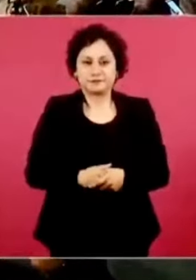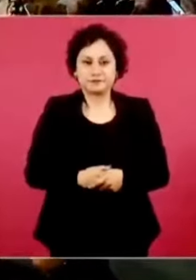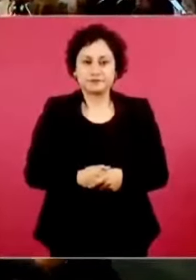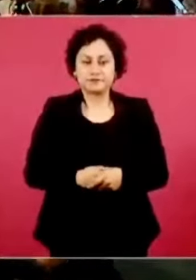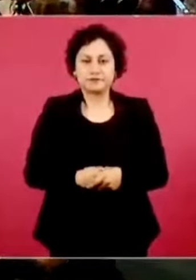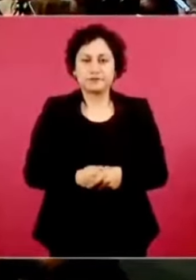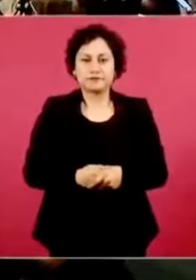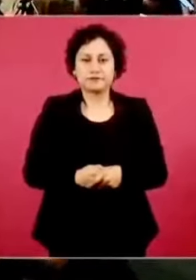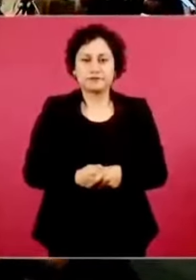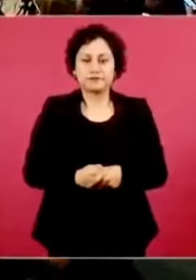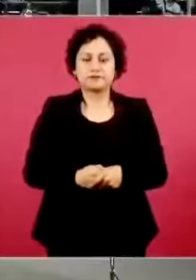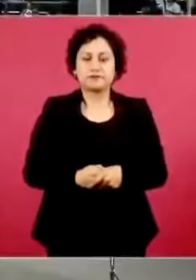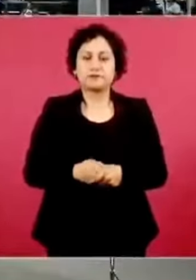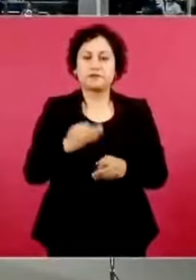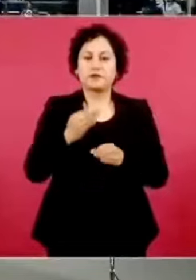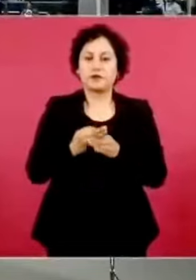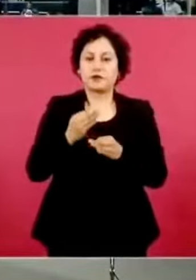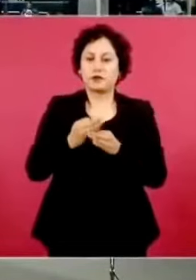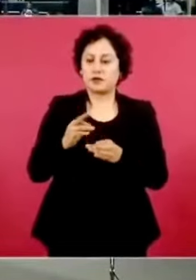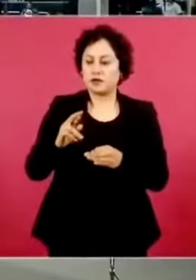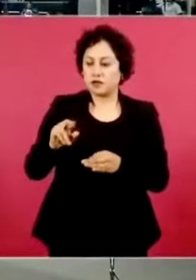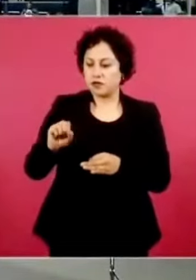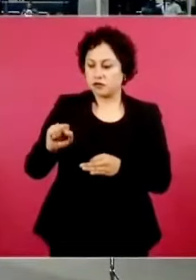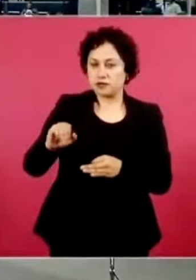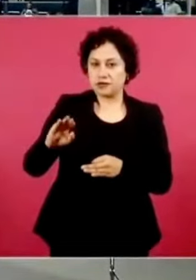a pedirle a Rosa Isela